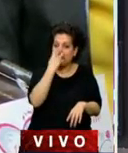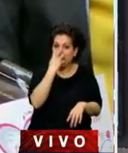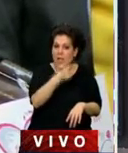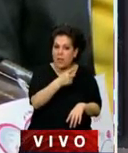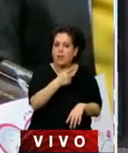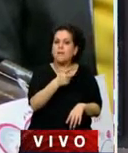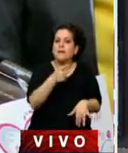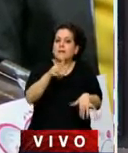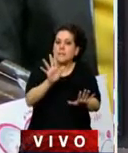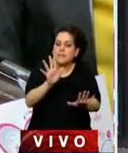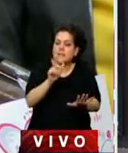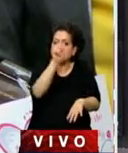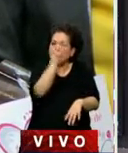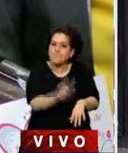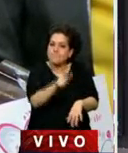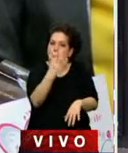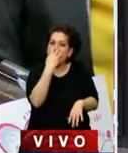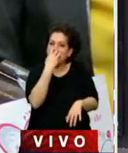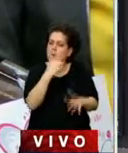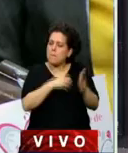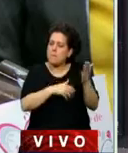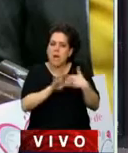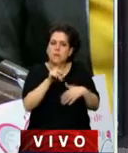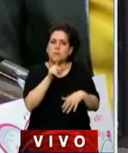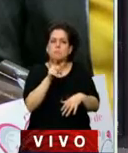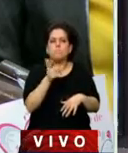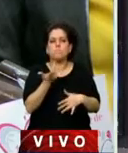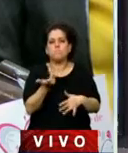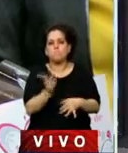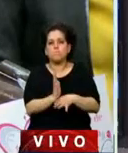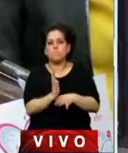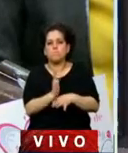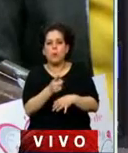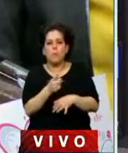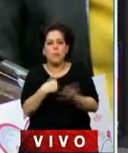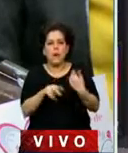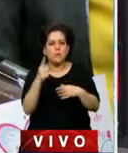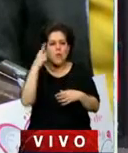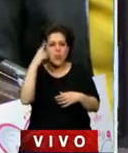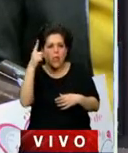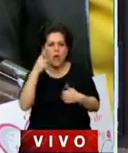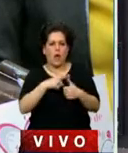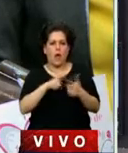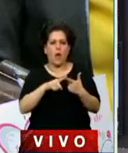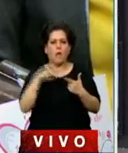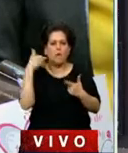el día de hoy. La Argentina, con esto damos paso importante, ahora va al Senado,